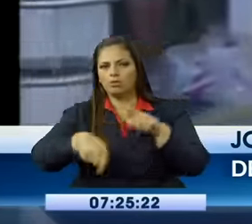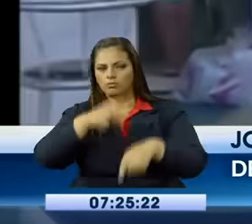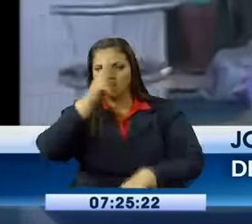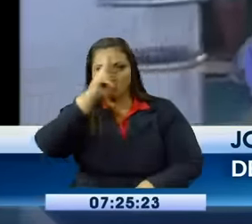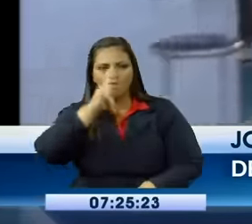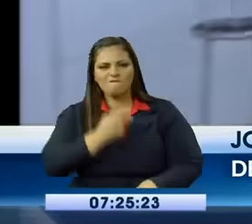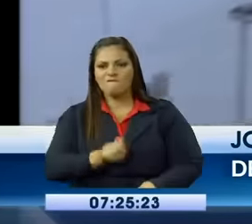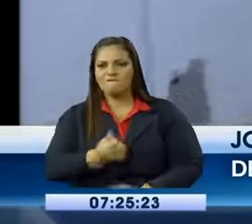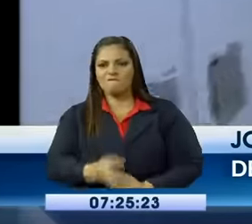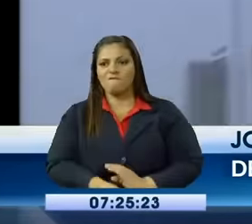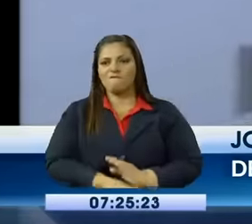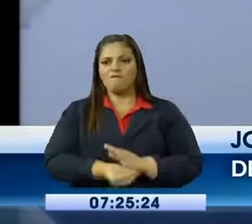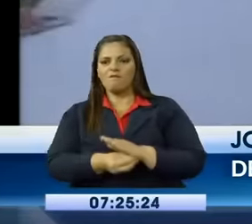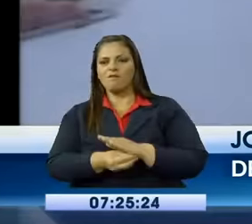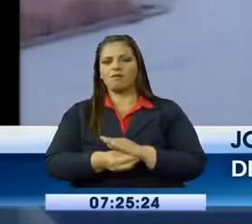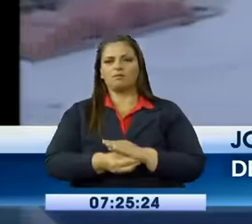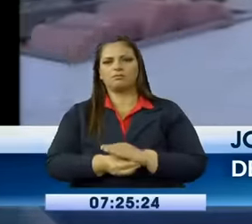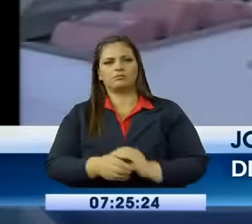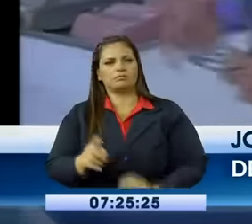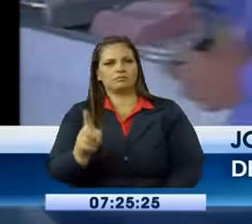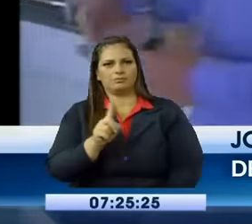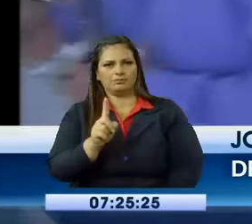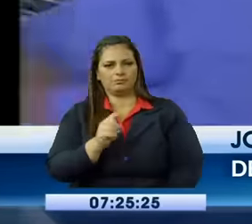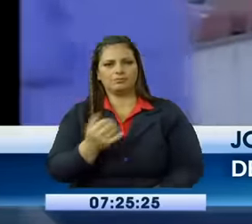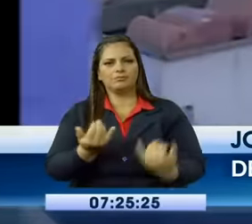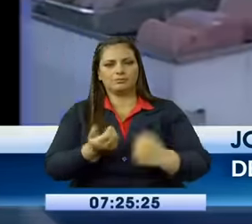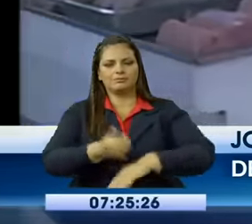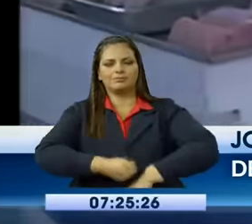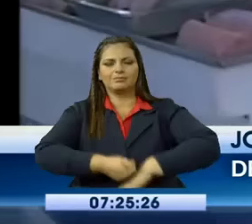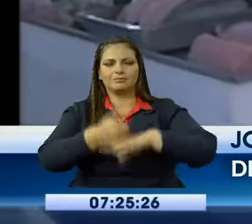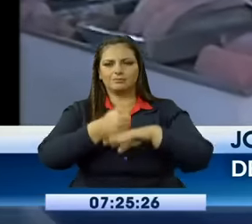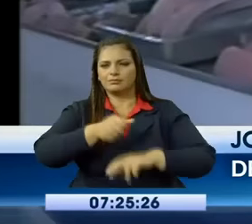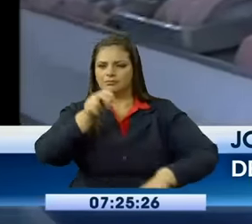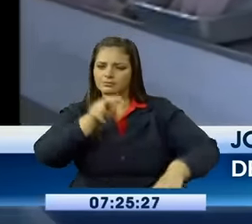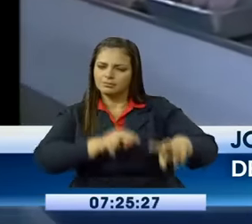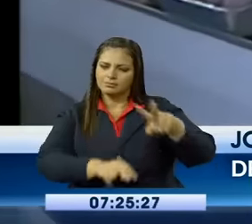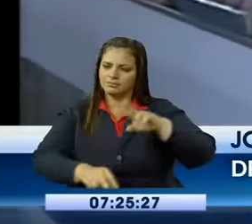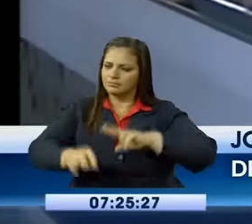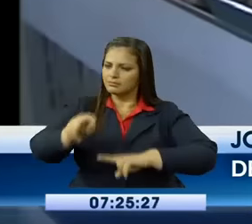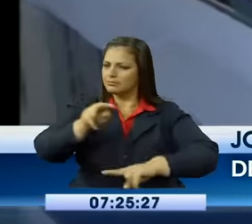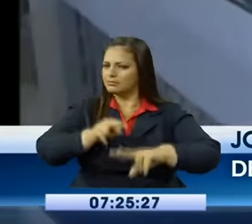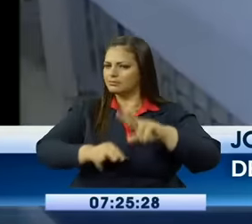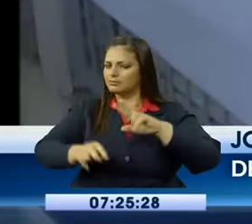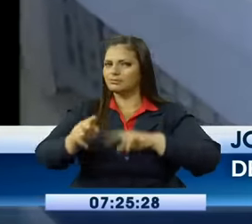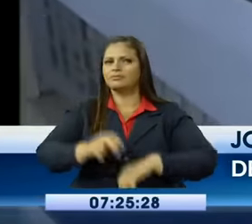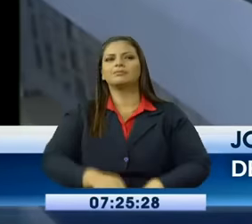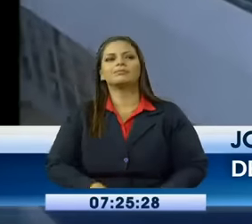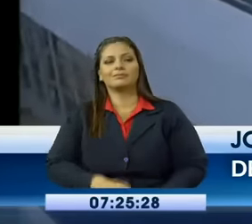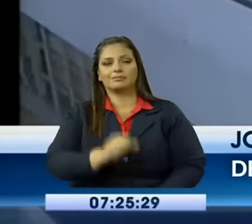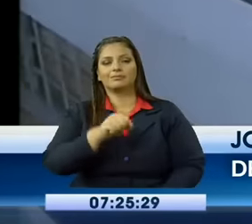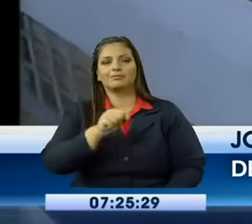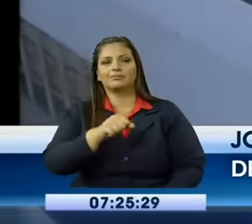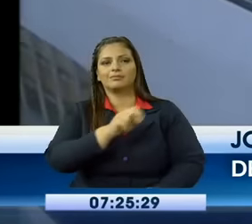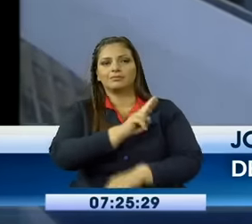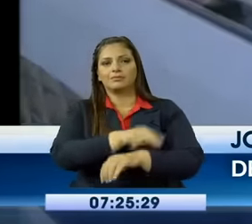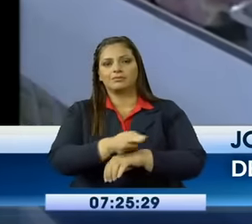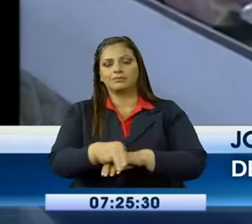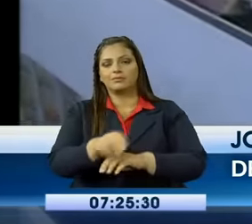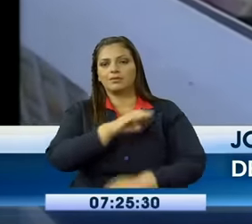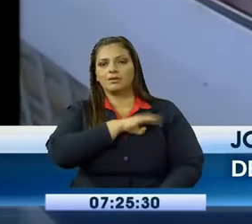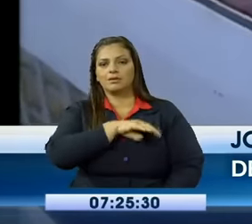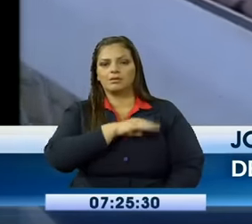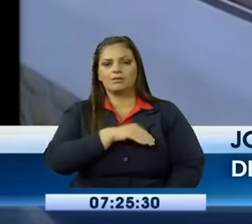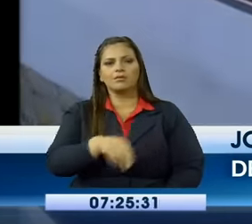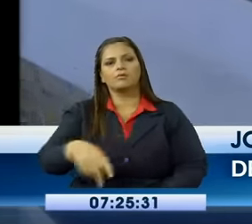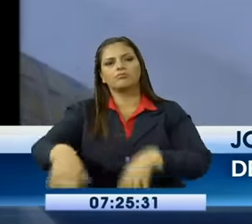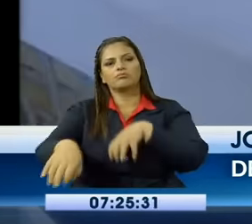utilización de balanzas alteradas que perjudican el bolsillo de los consumidores, la Intendencia General de Policía